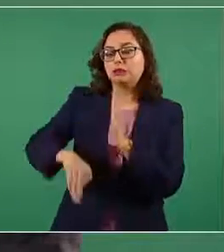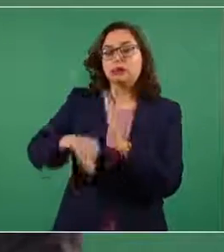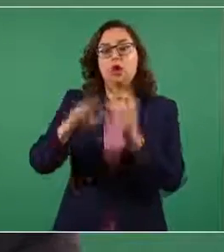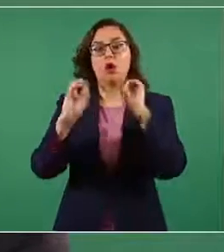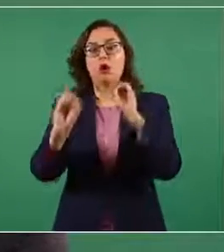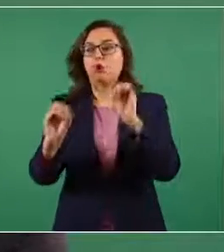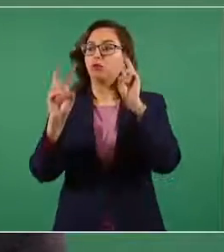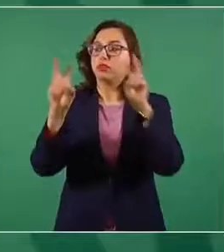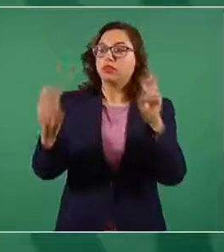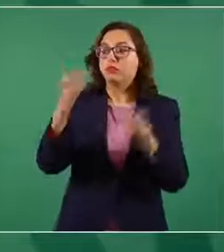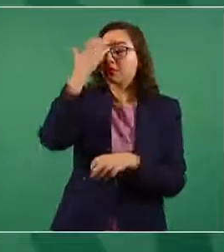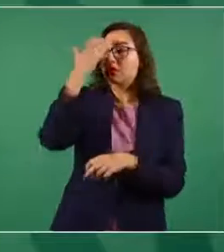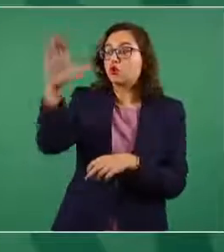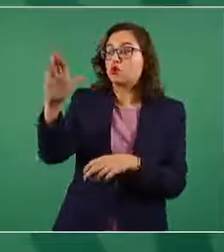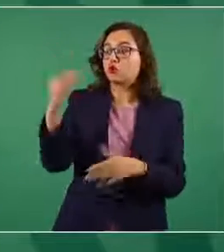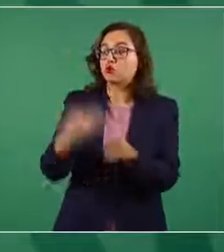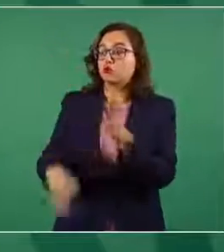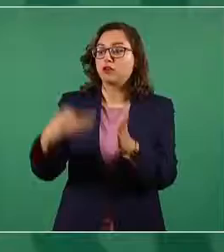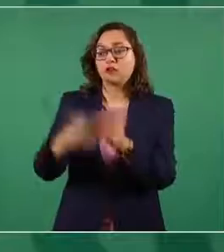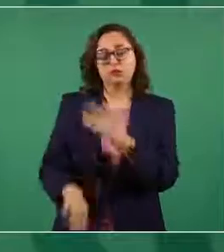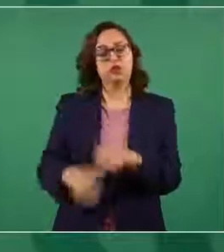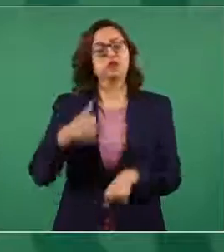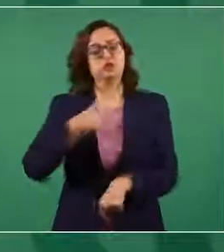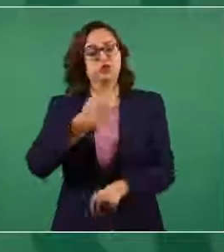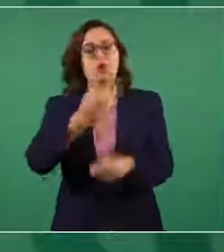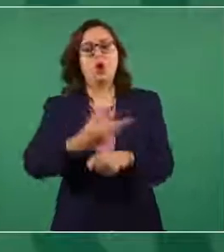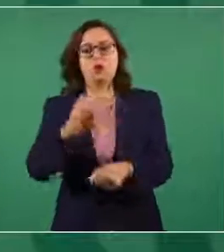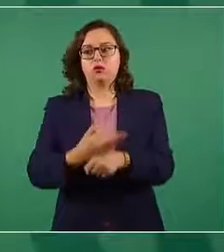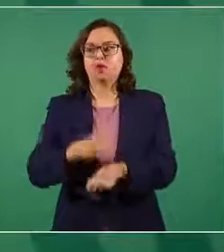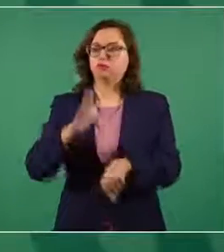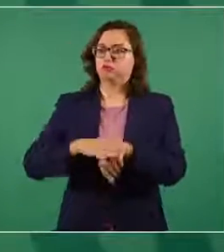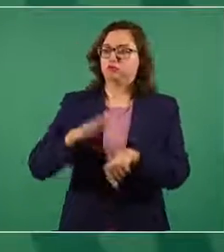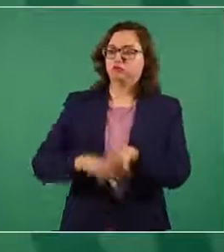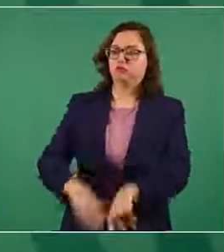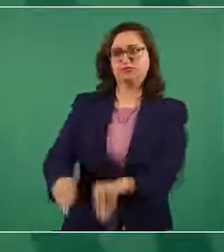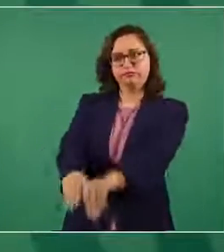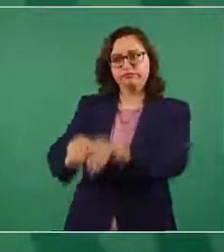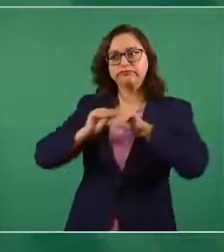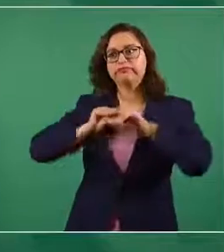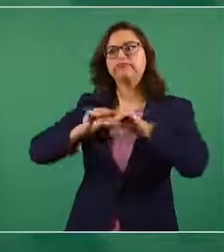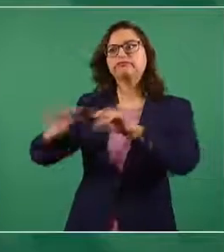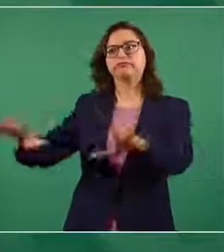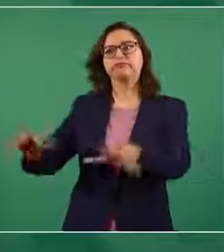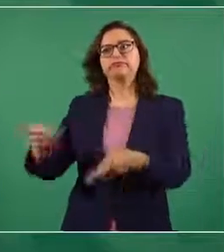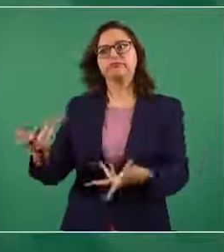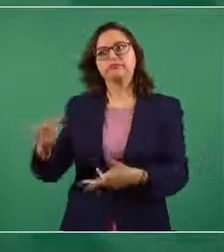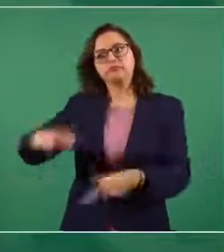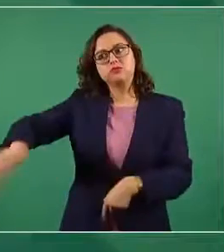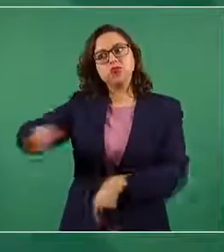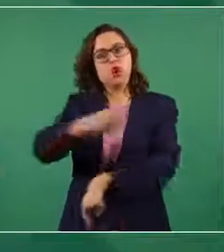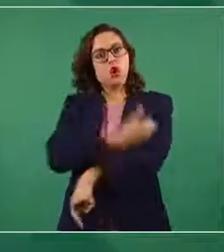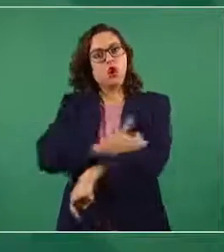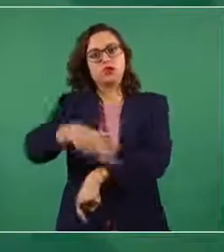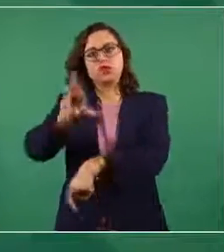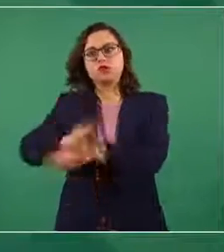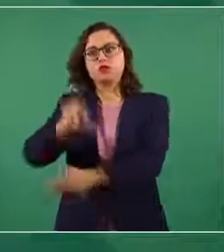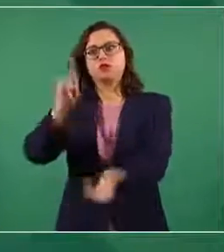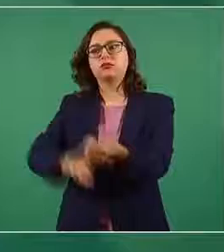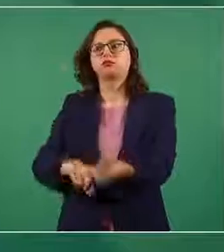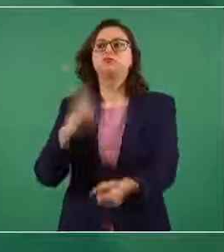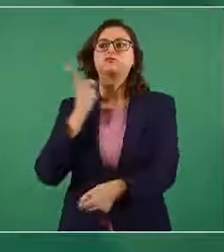de esto. Y ahora estoy seguro que le van a pedir a sus coordinadores parlamentarios que les